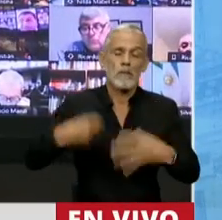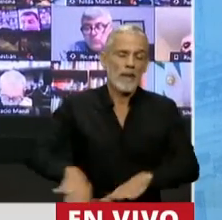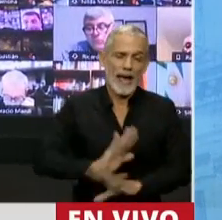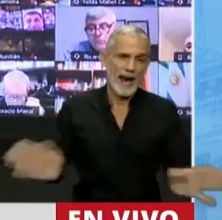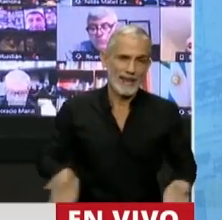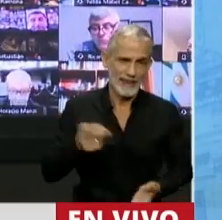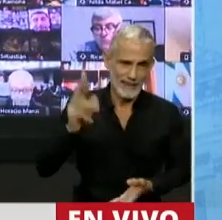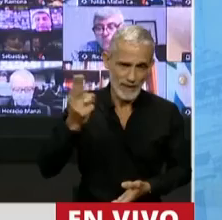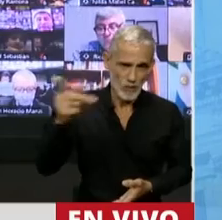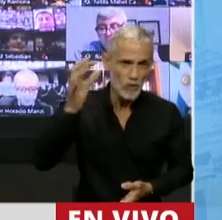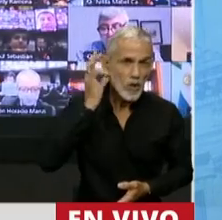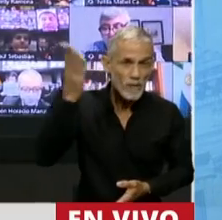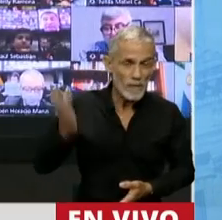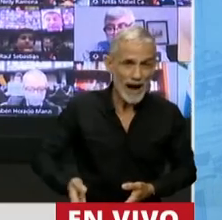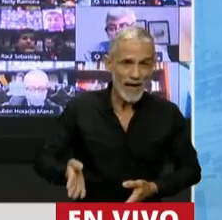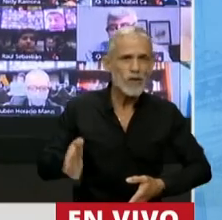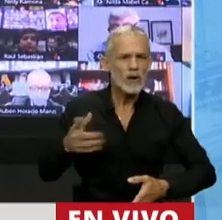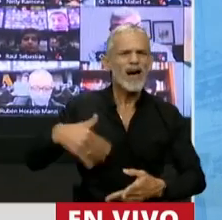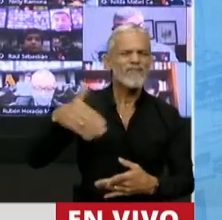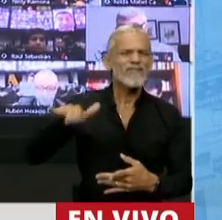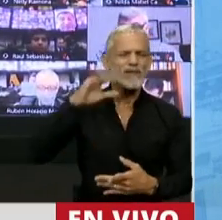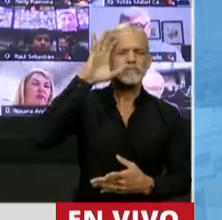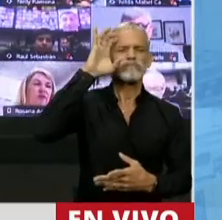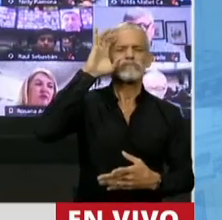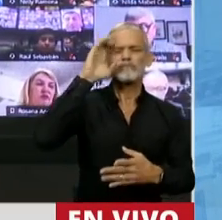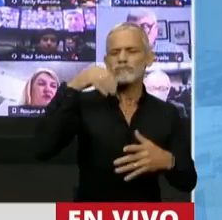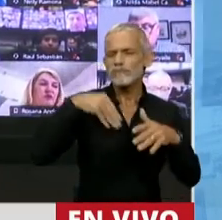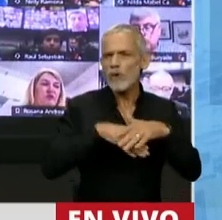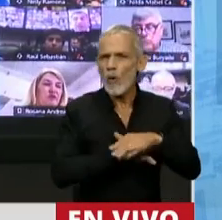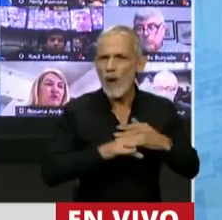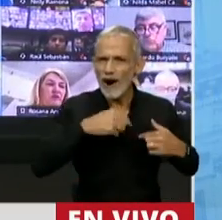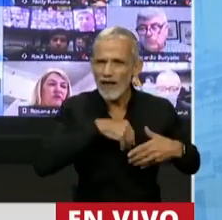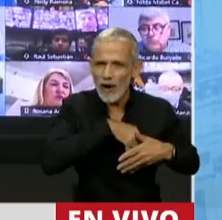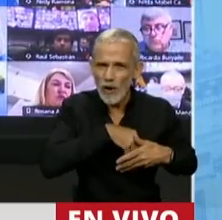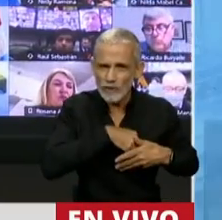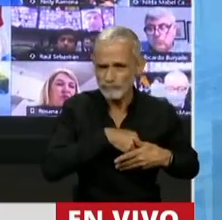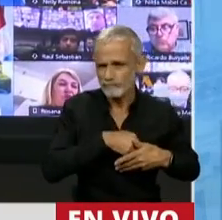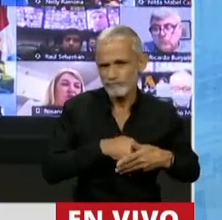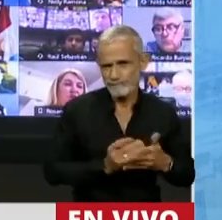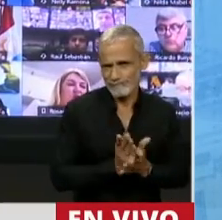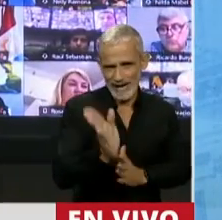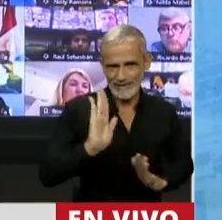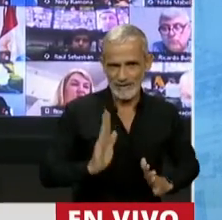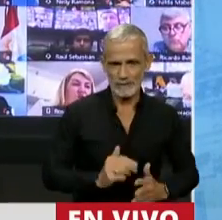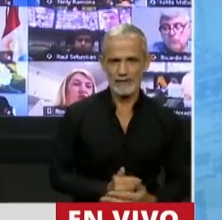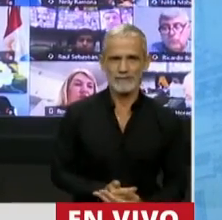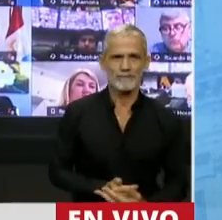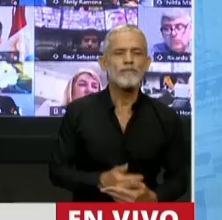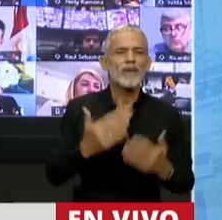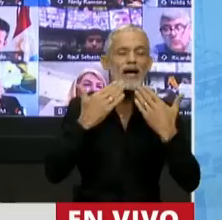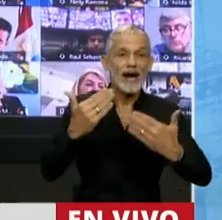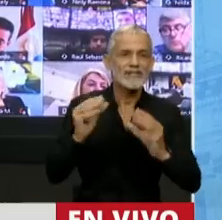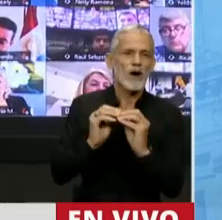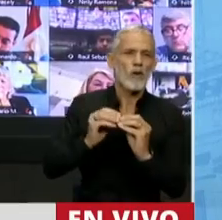pérdida. Diego, te vamos a recordar y guardar en nuestros corazones por siempre.